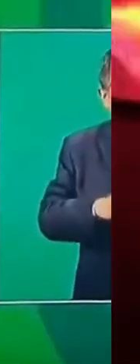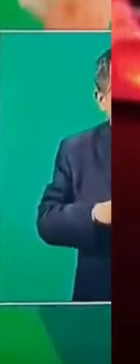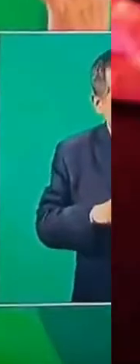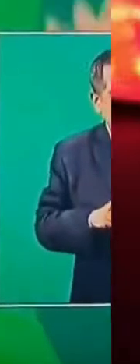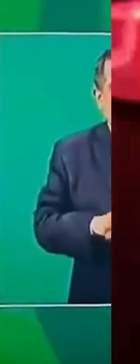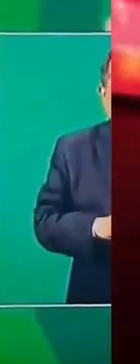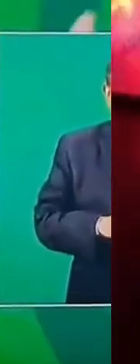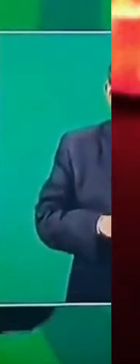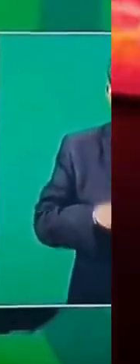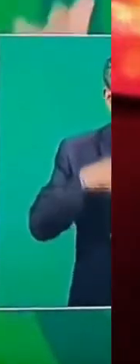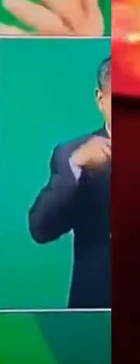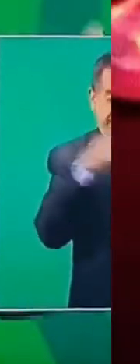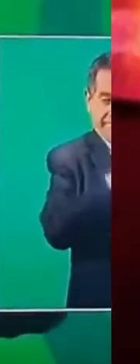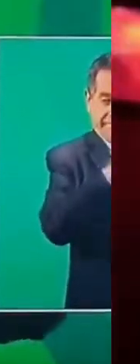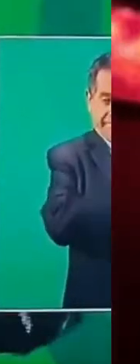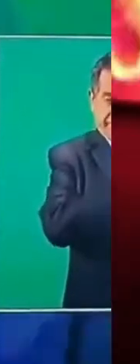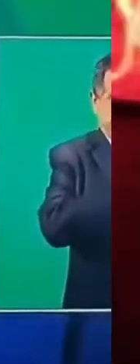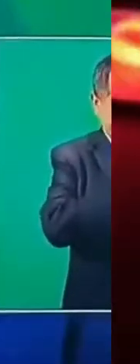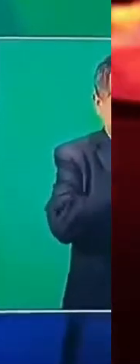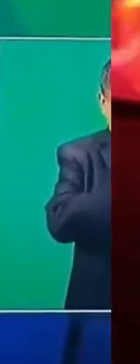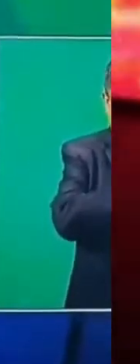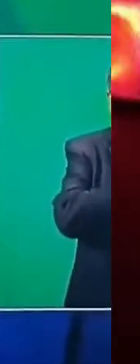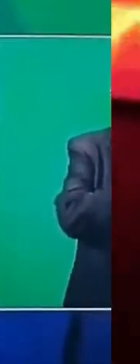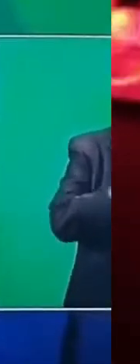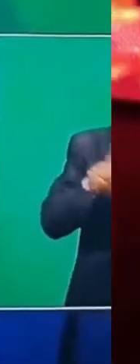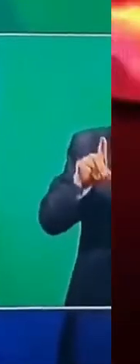Este periodista, Loret de Mola,